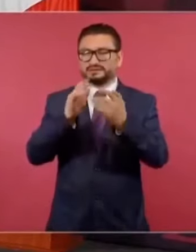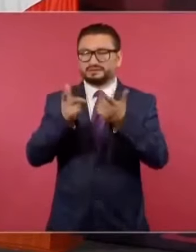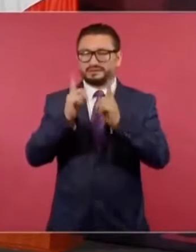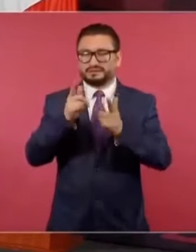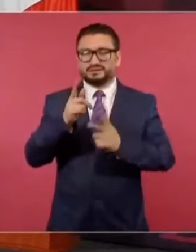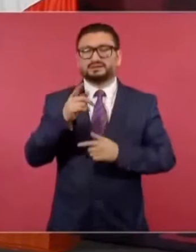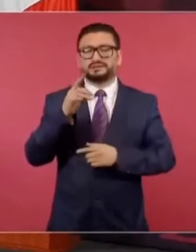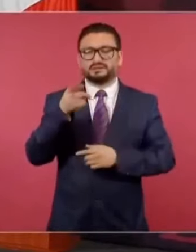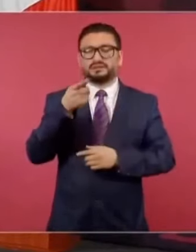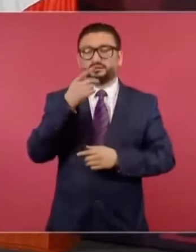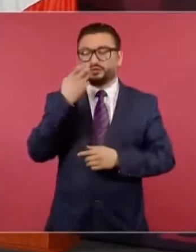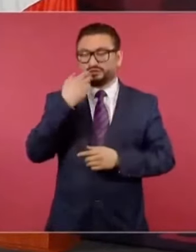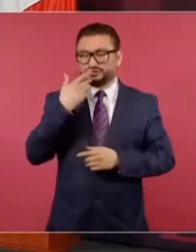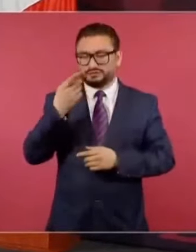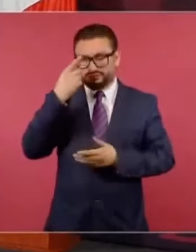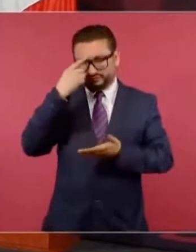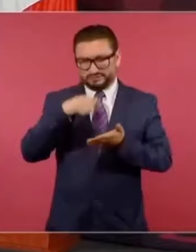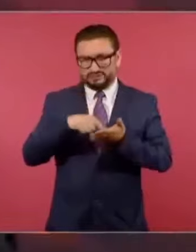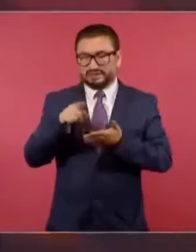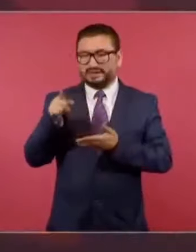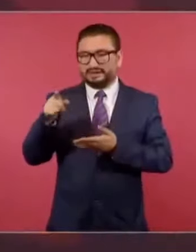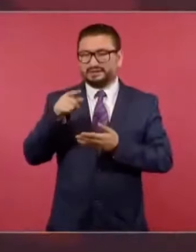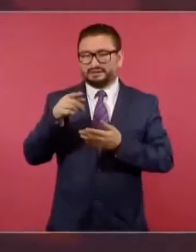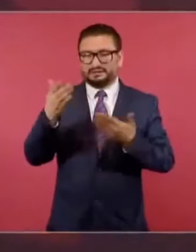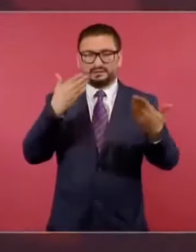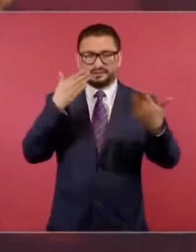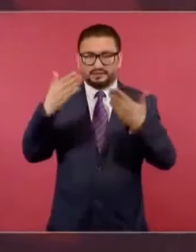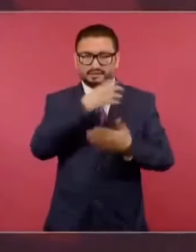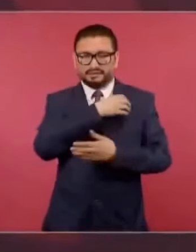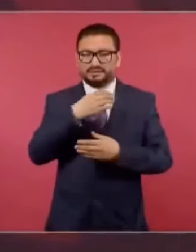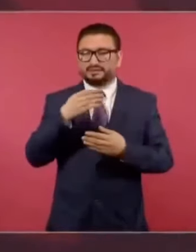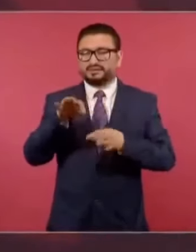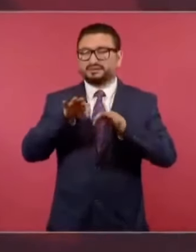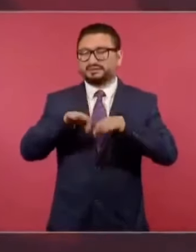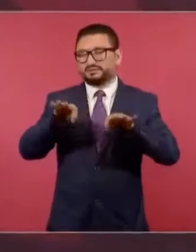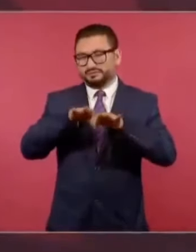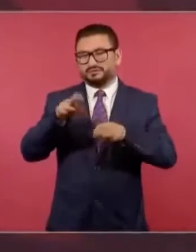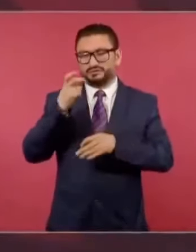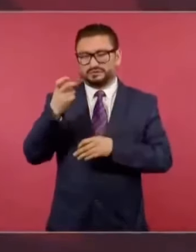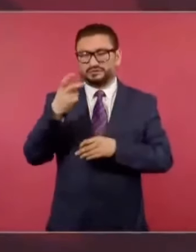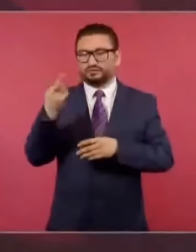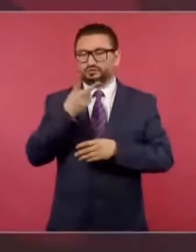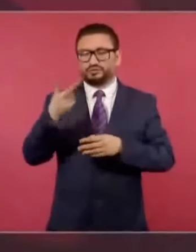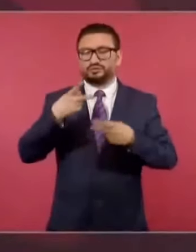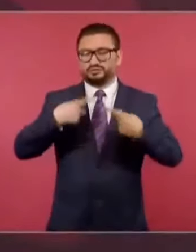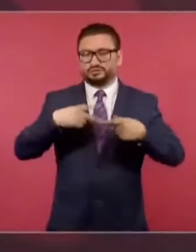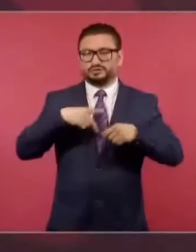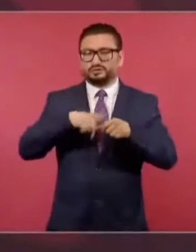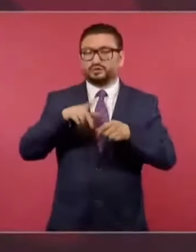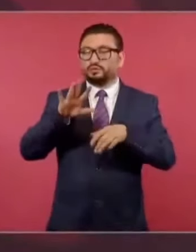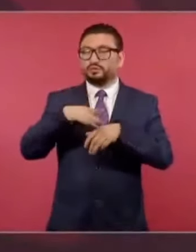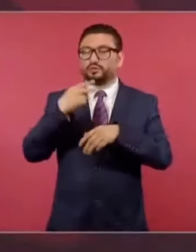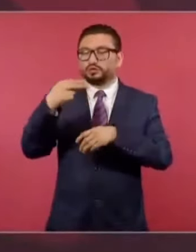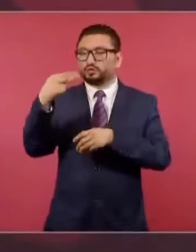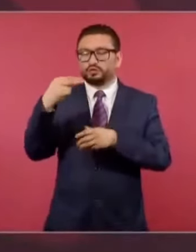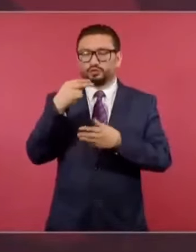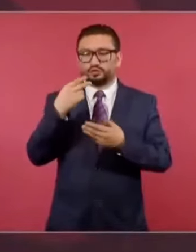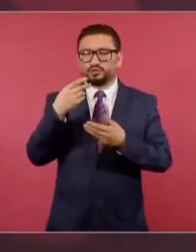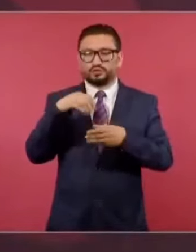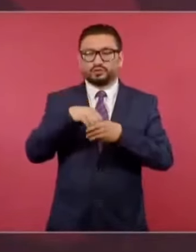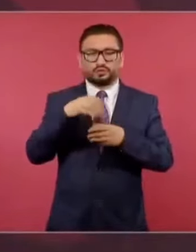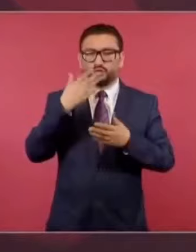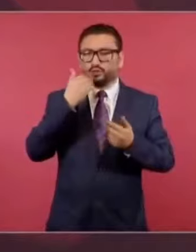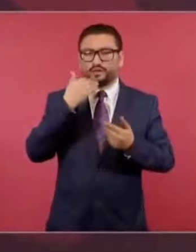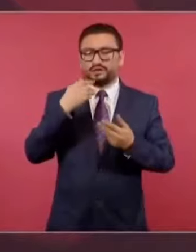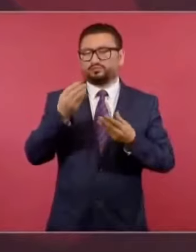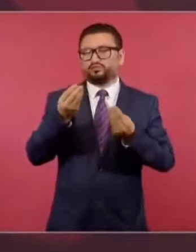muy bueno el intercambio de estos dos personajes que son héroes anónimos como